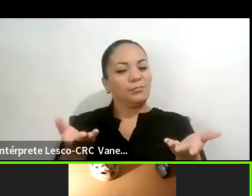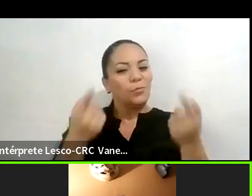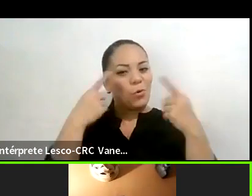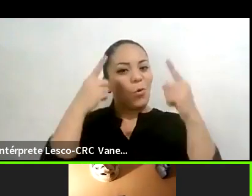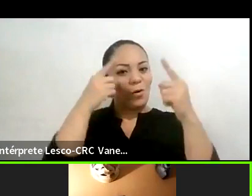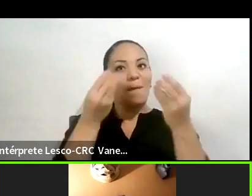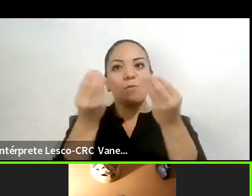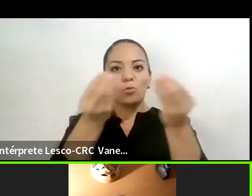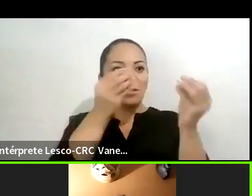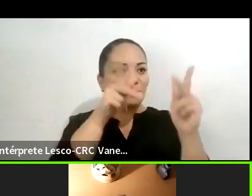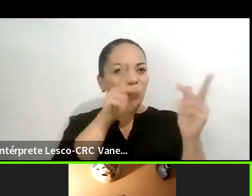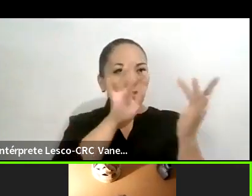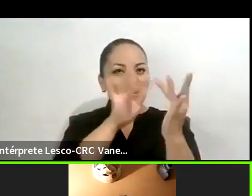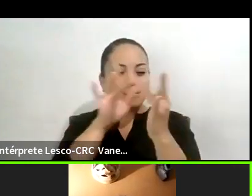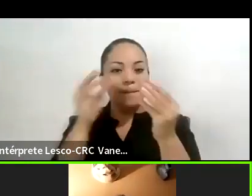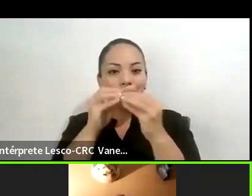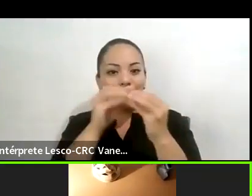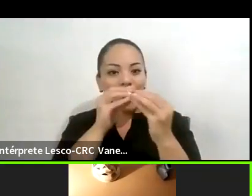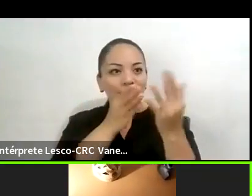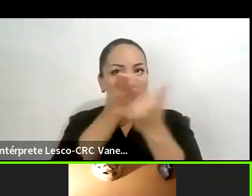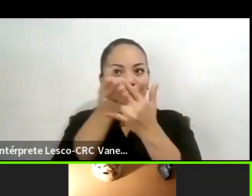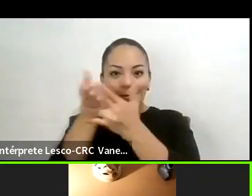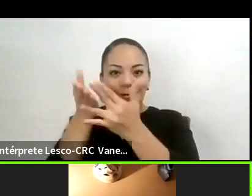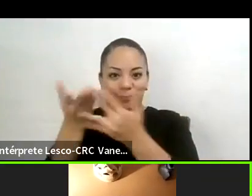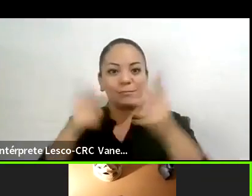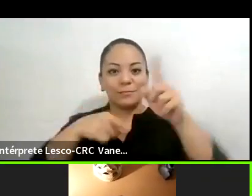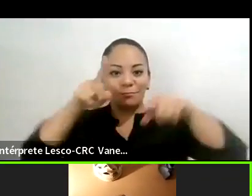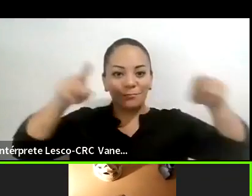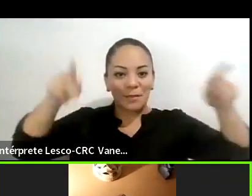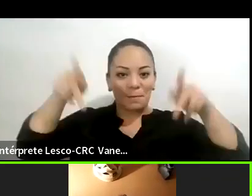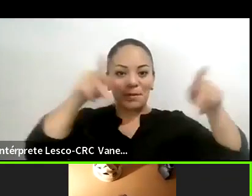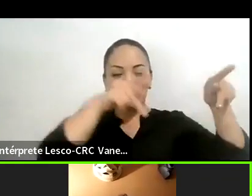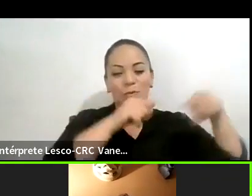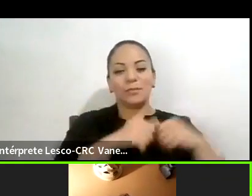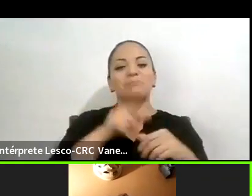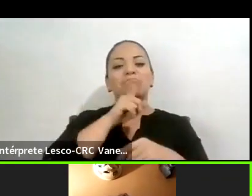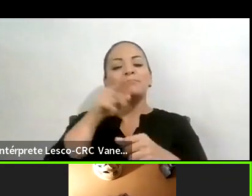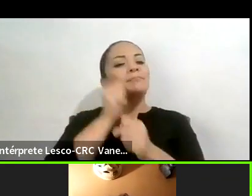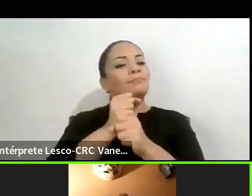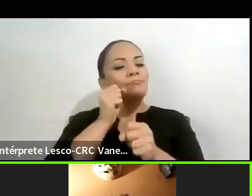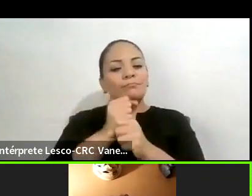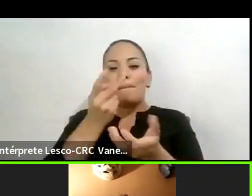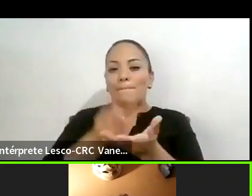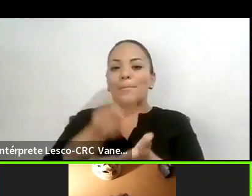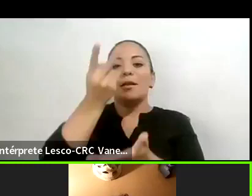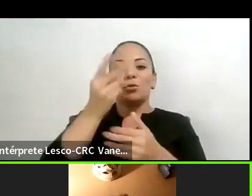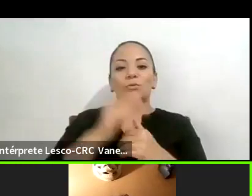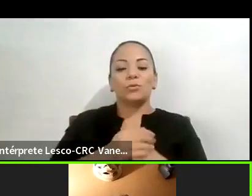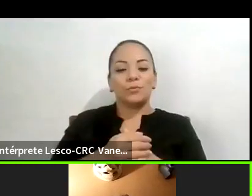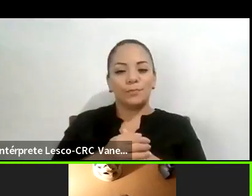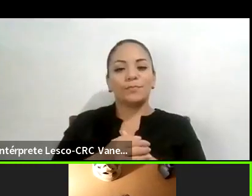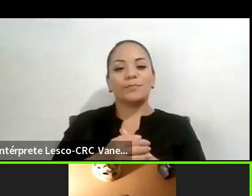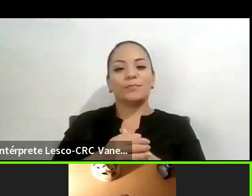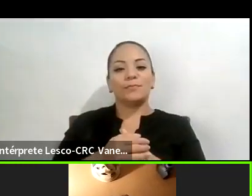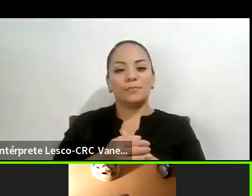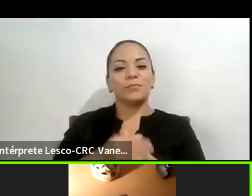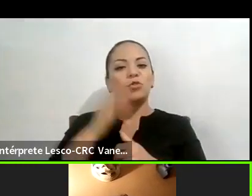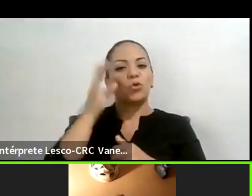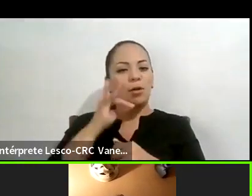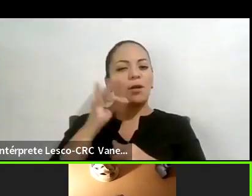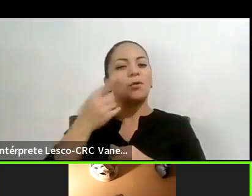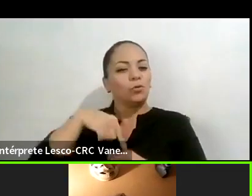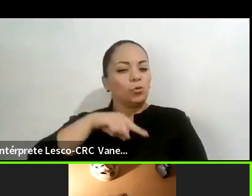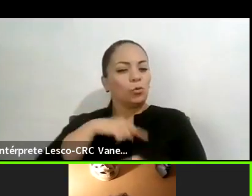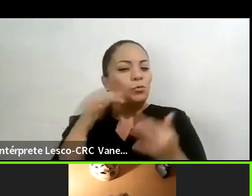personas, ¿verdad? Y a diversidad de personas. Es un trabajo muy valioso que creo que también vamos a intentar